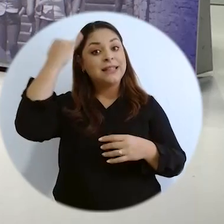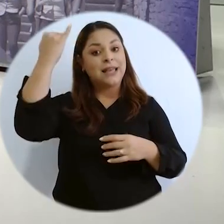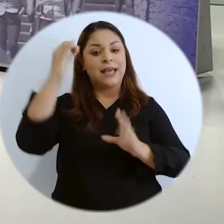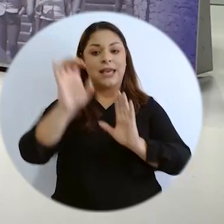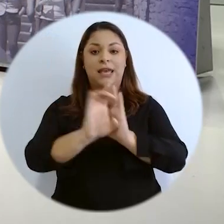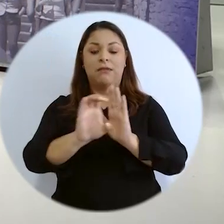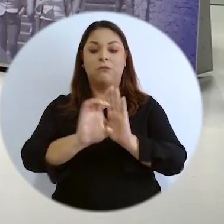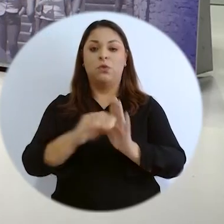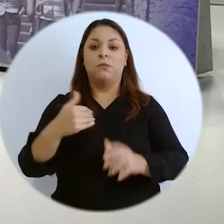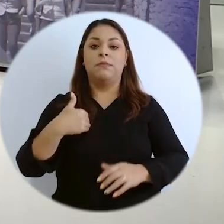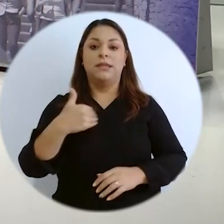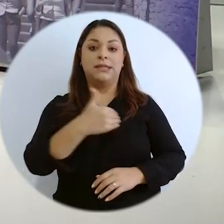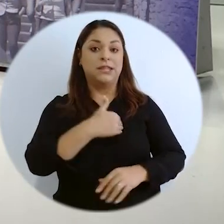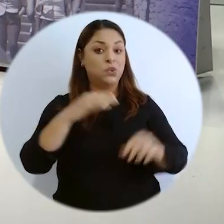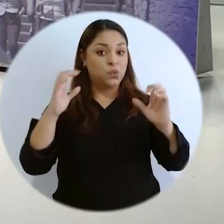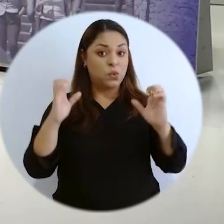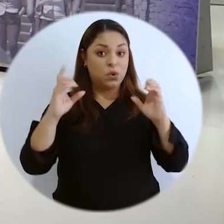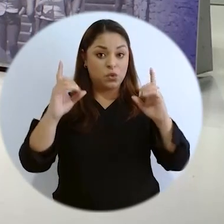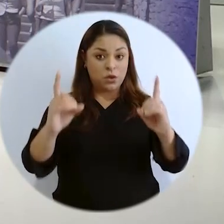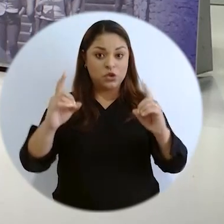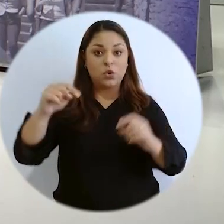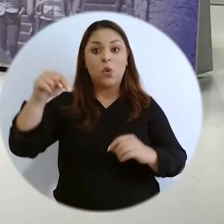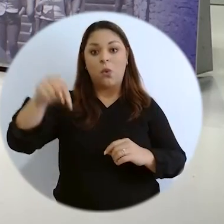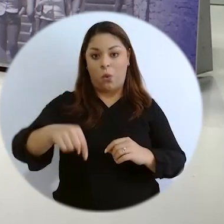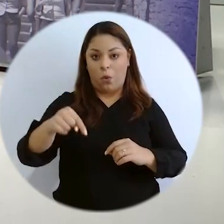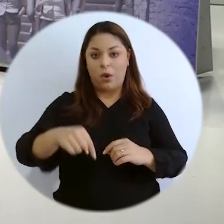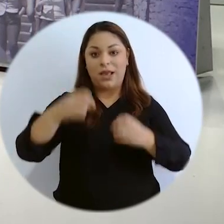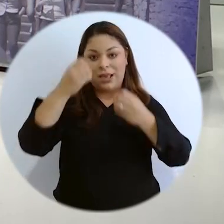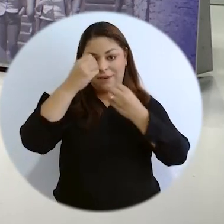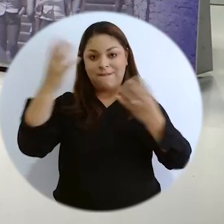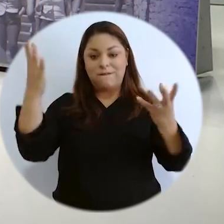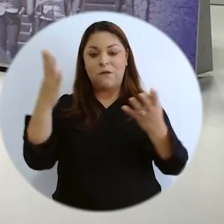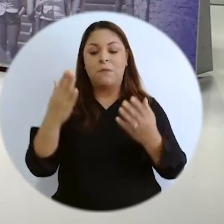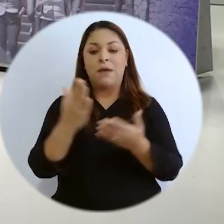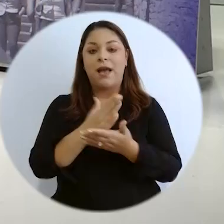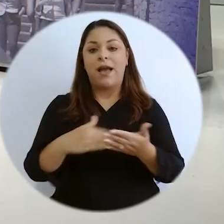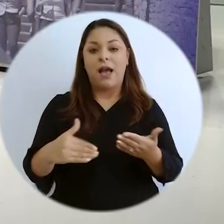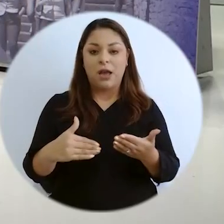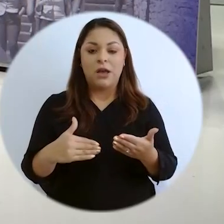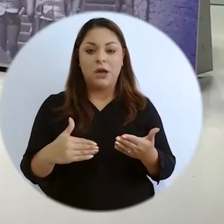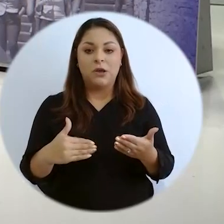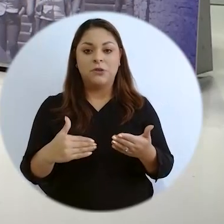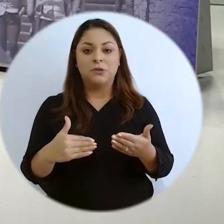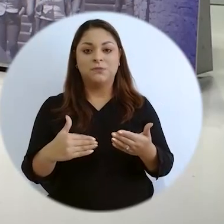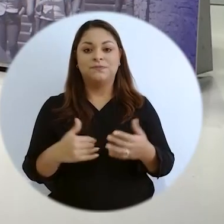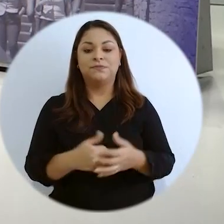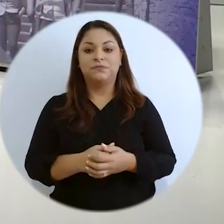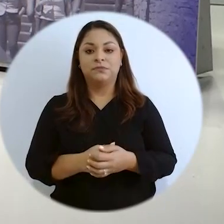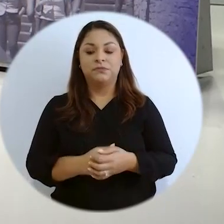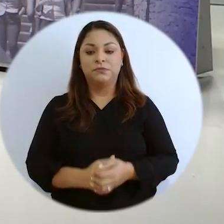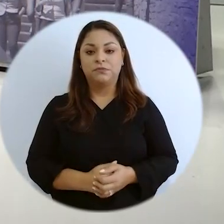de una idea, por ejemplo, el Ministerio de Educación, hoy mismo se anuncia algo de la ministra de